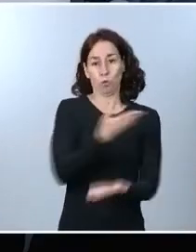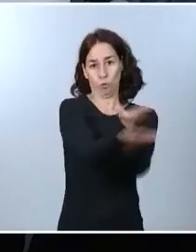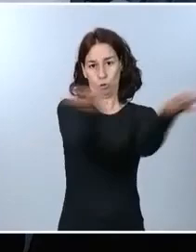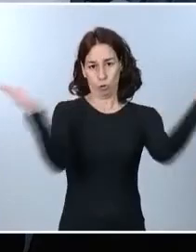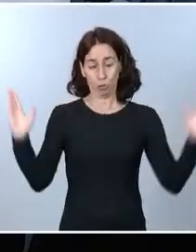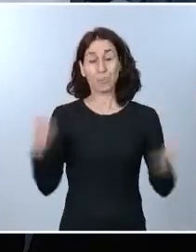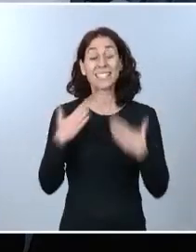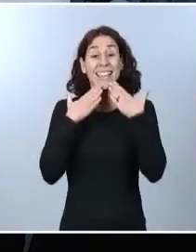han participado en esta rueda de prensa. Gracias. Gracias.